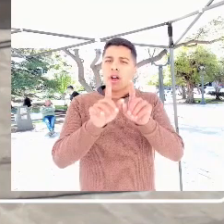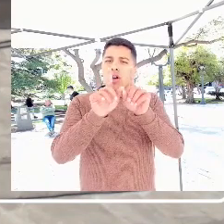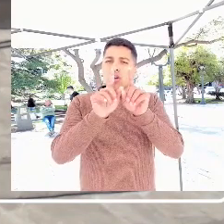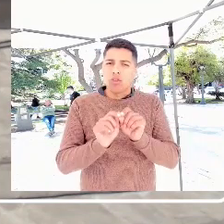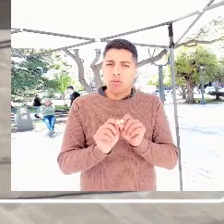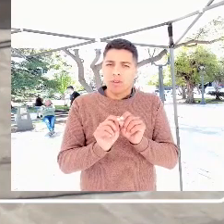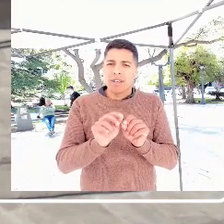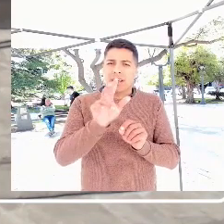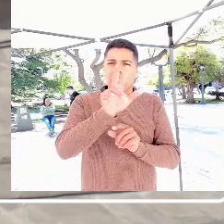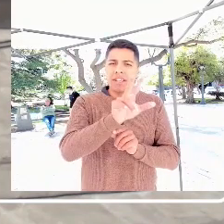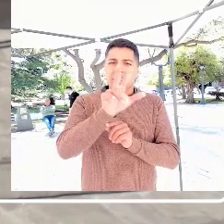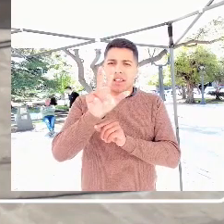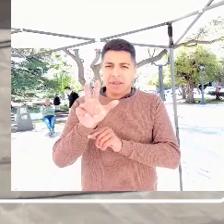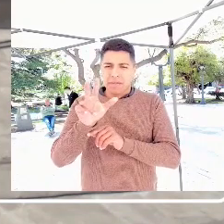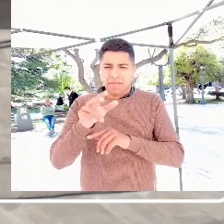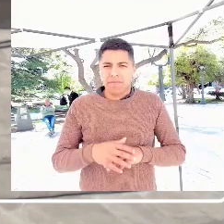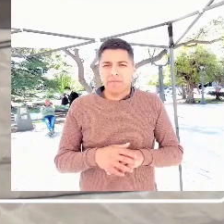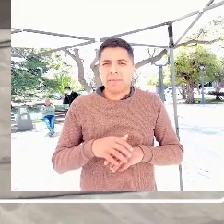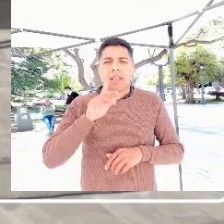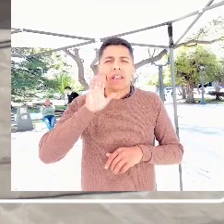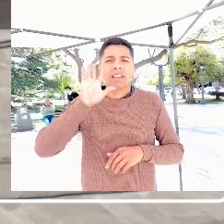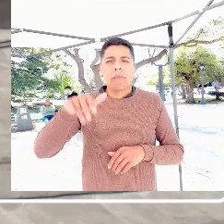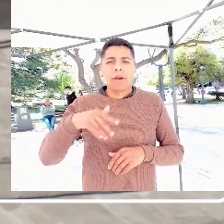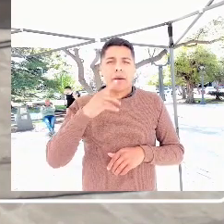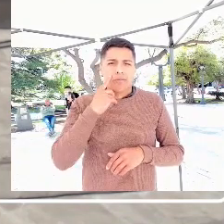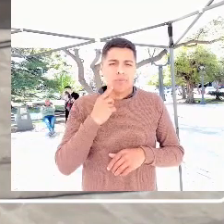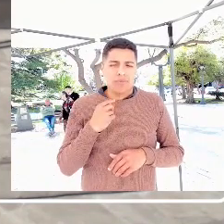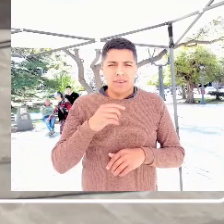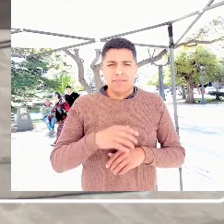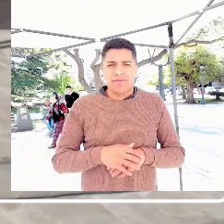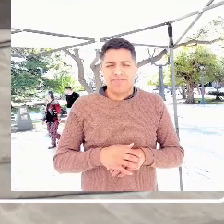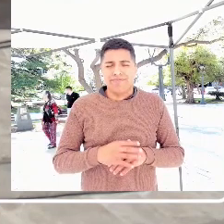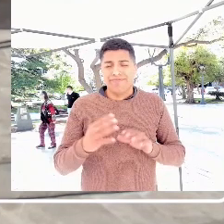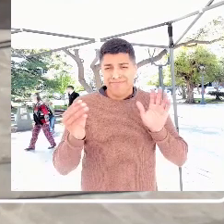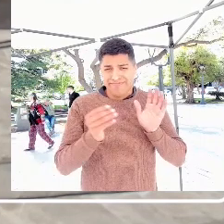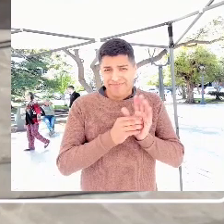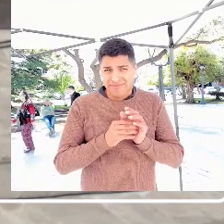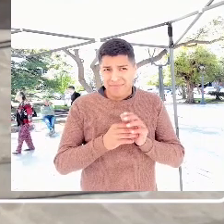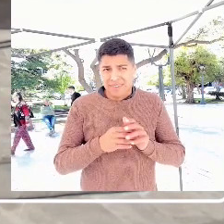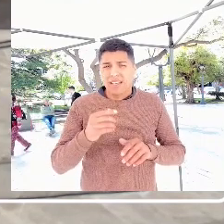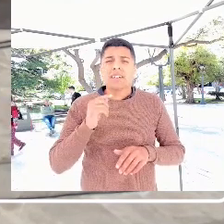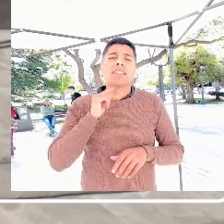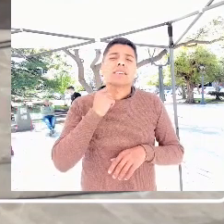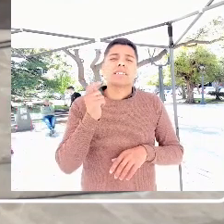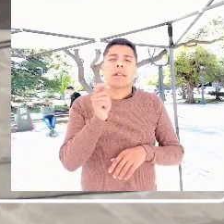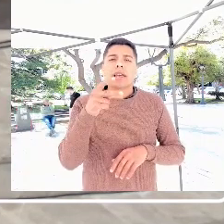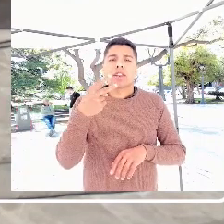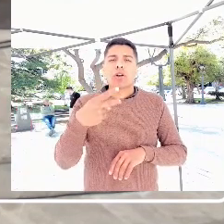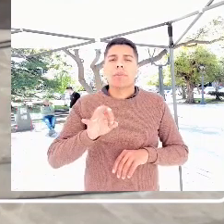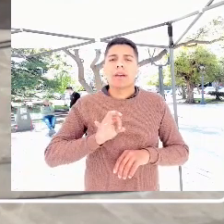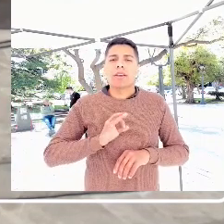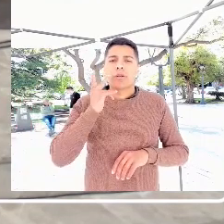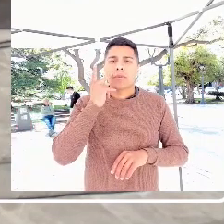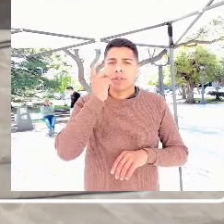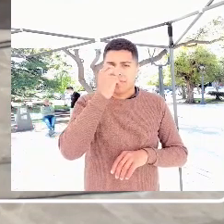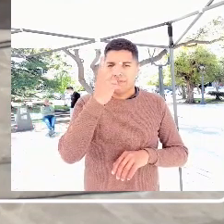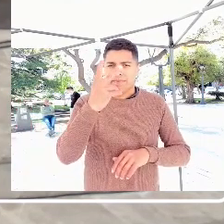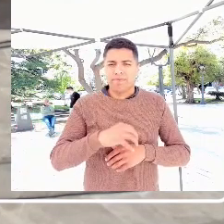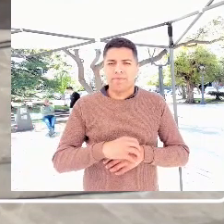número 33, convocada para hoy, el día de la fecha, 13 de noviembre del